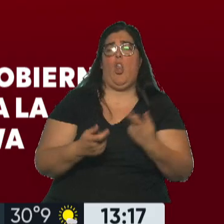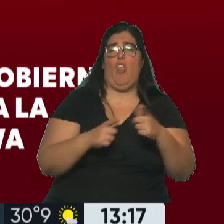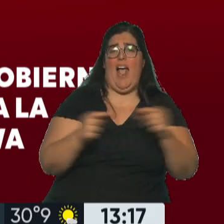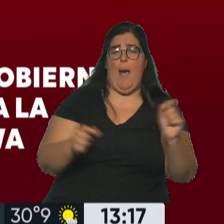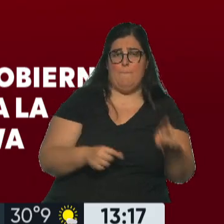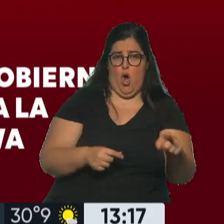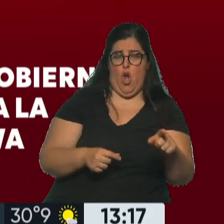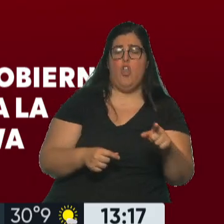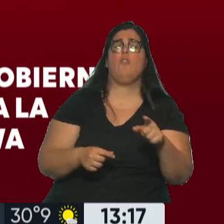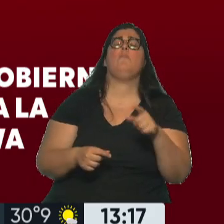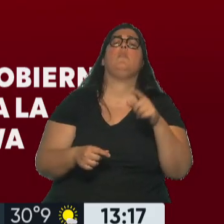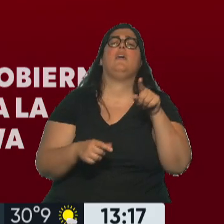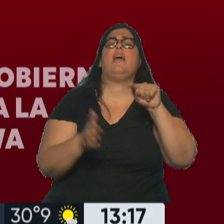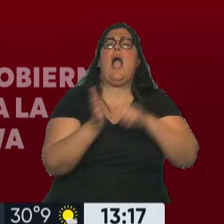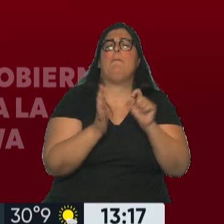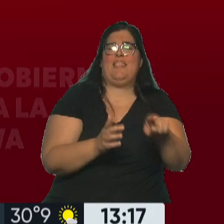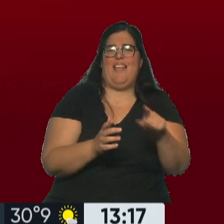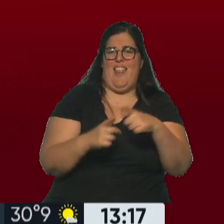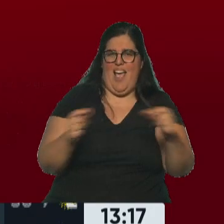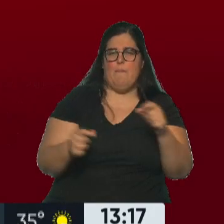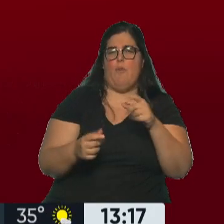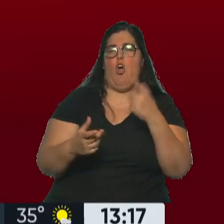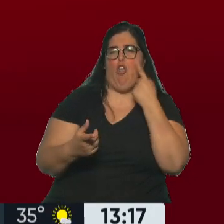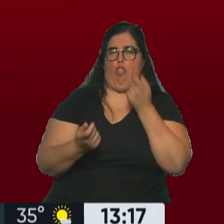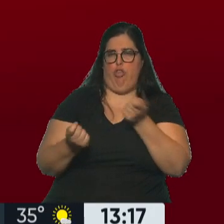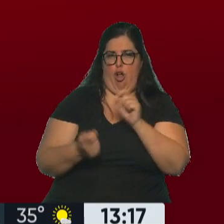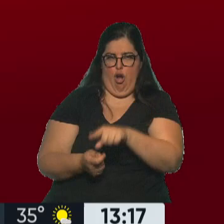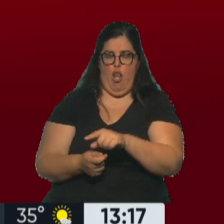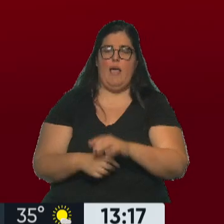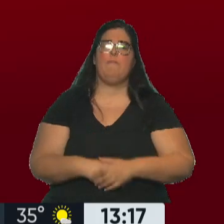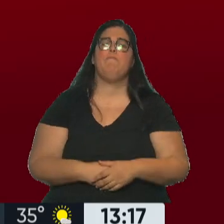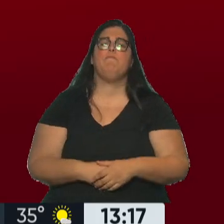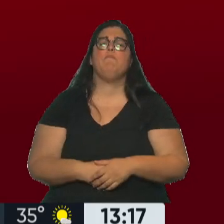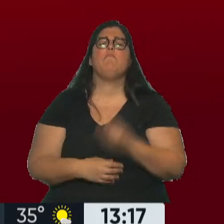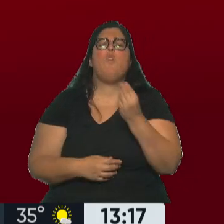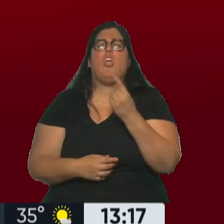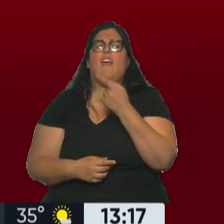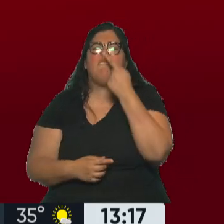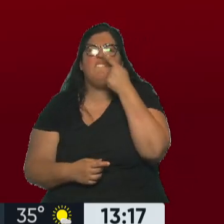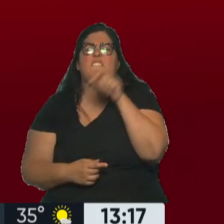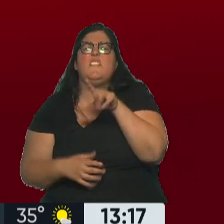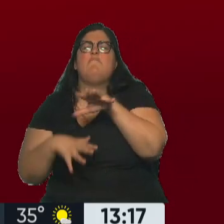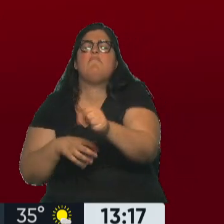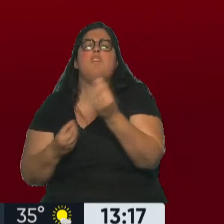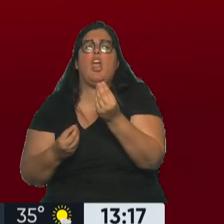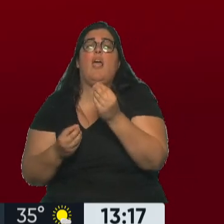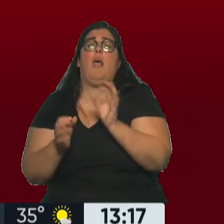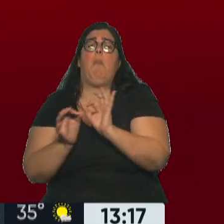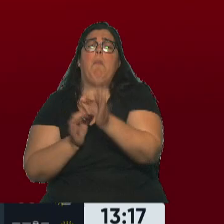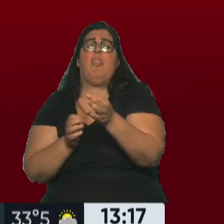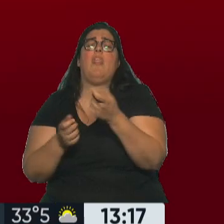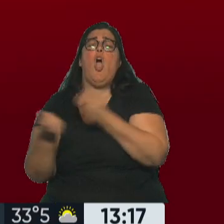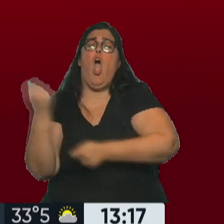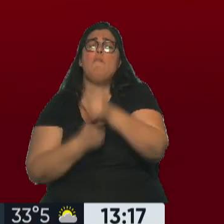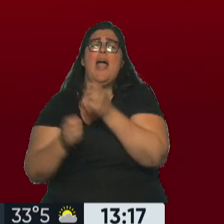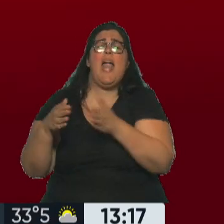la prefectura de Okinawa. La importancia estratégica de esta zona tiene que ver con la proximidad a rutas comerciales y, por supuesto, la riqueza